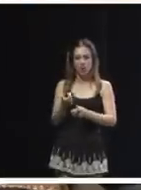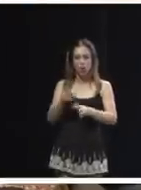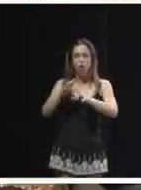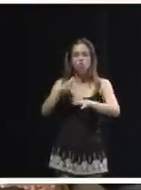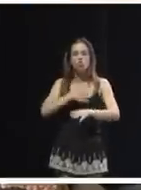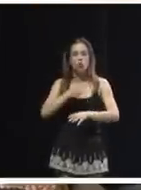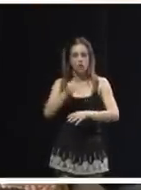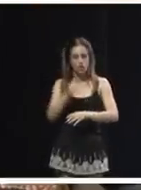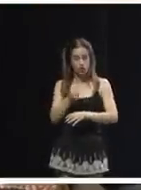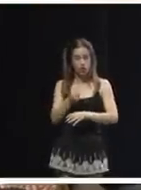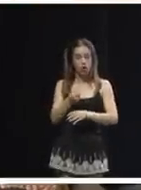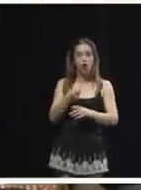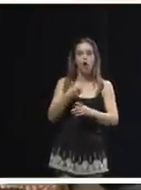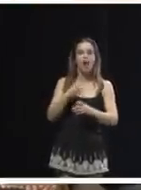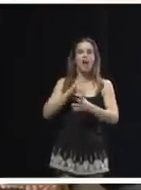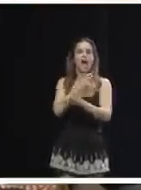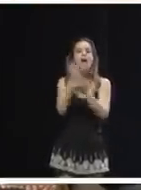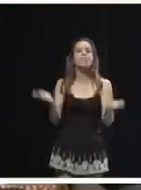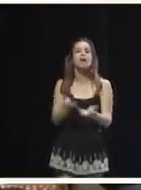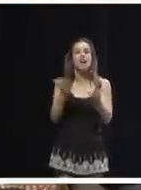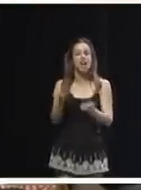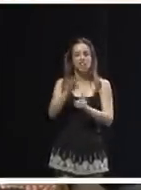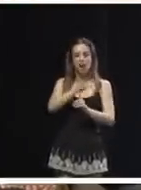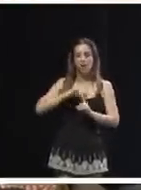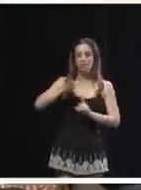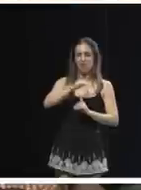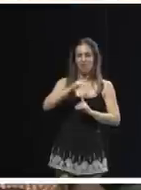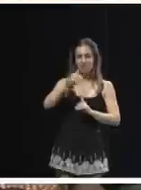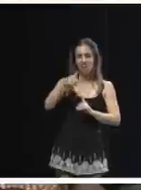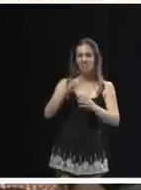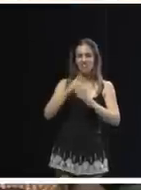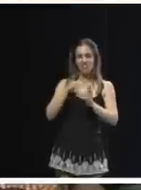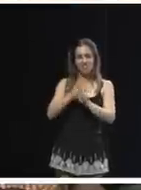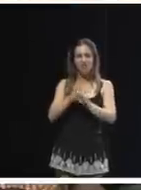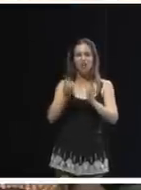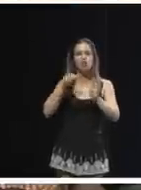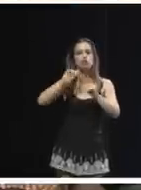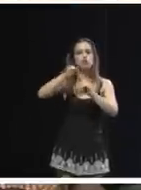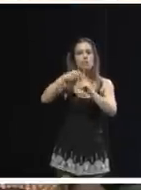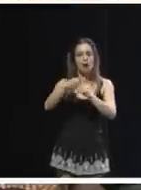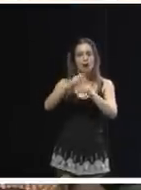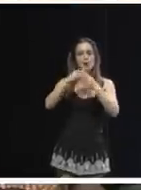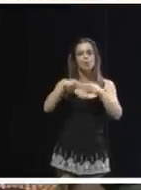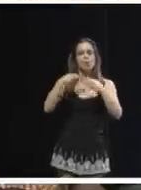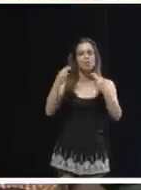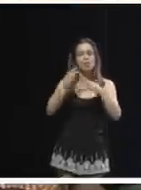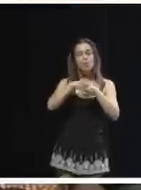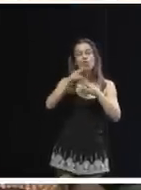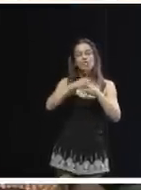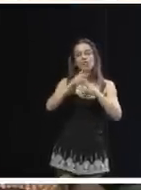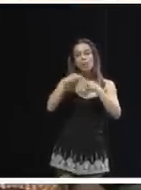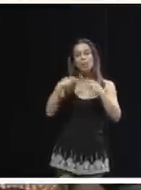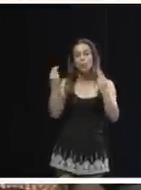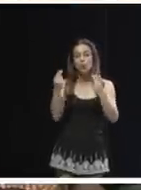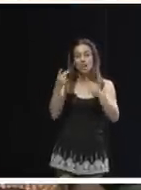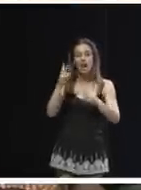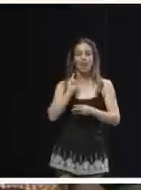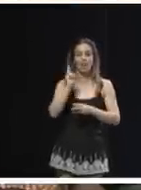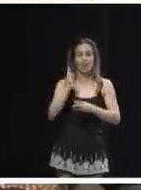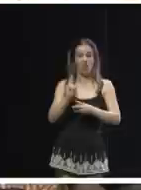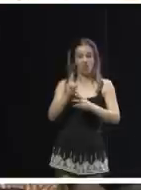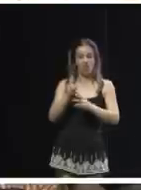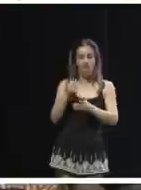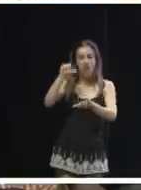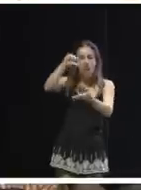la emergencia ambiental va de sumar. Colocamos las políticas públicas verdes en el centro, porque ya no